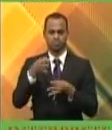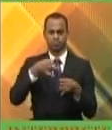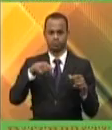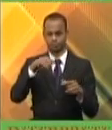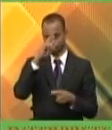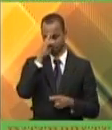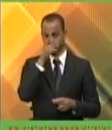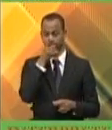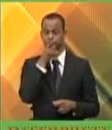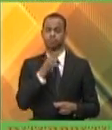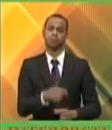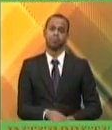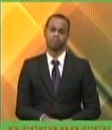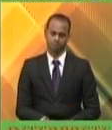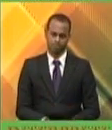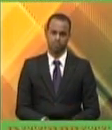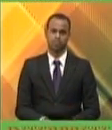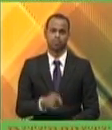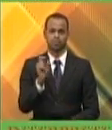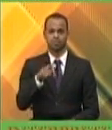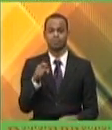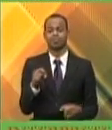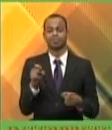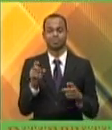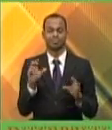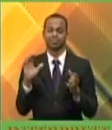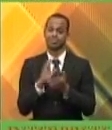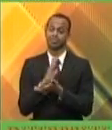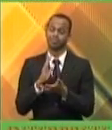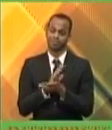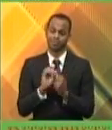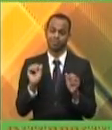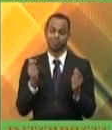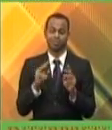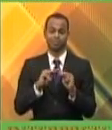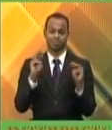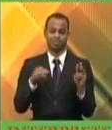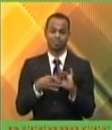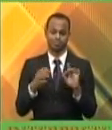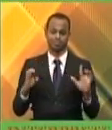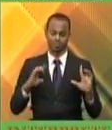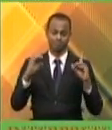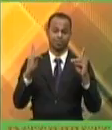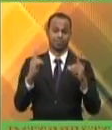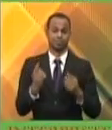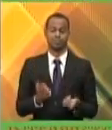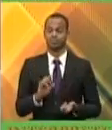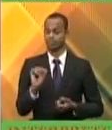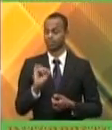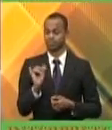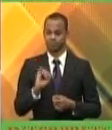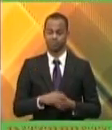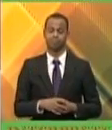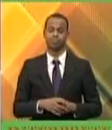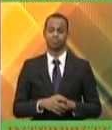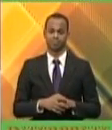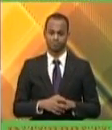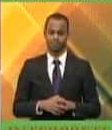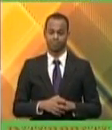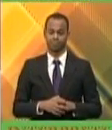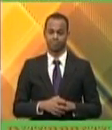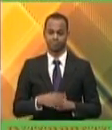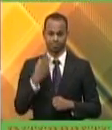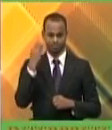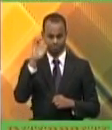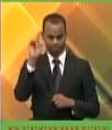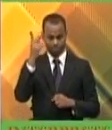vivo hay que ir a la escuela sí pero misterio educación también es que la